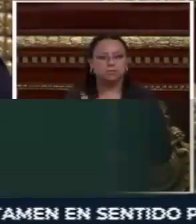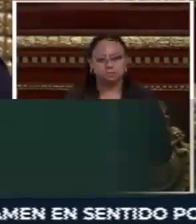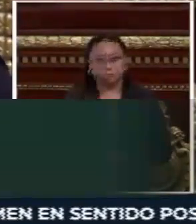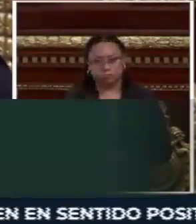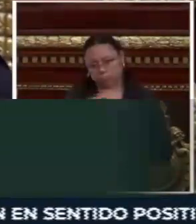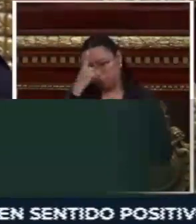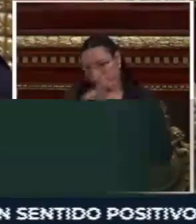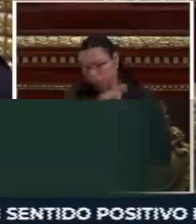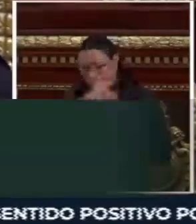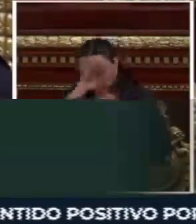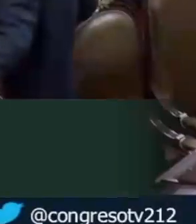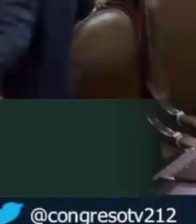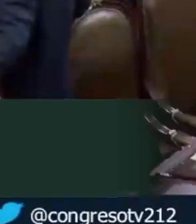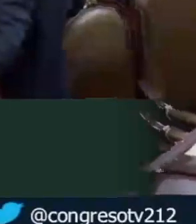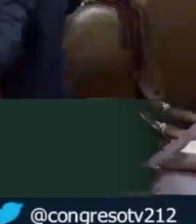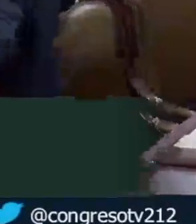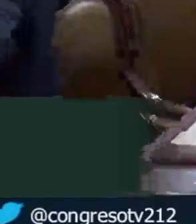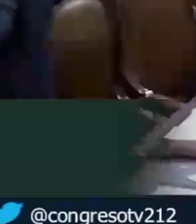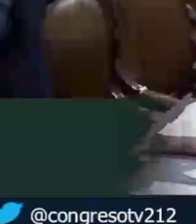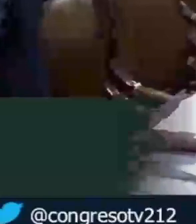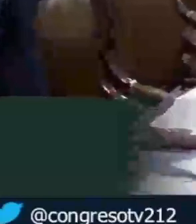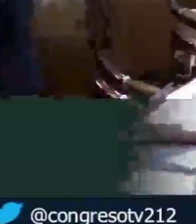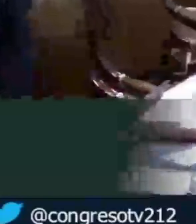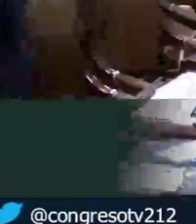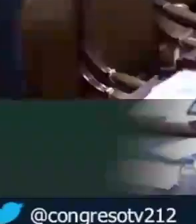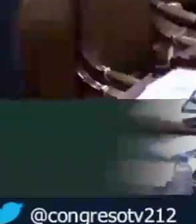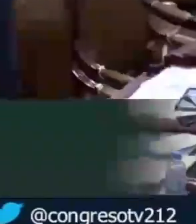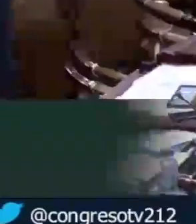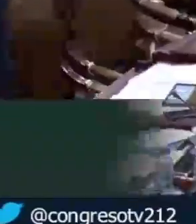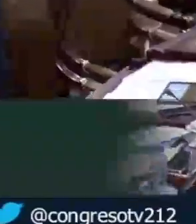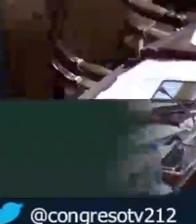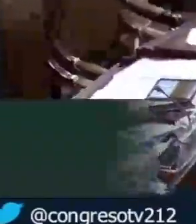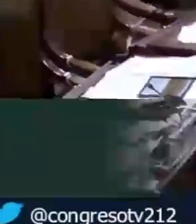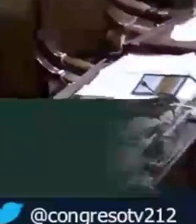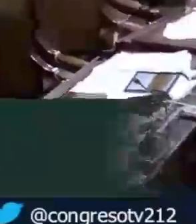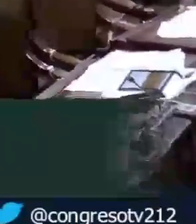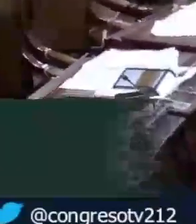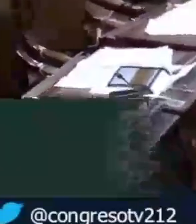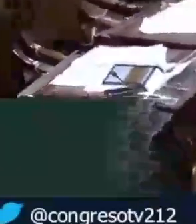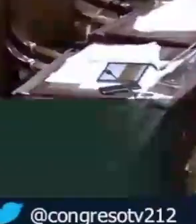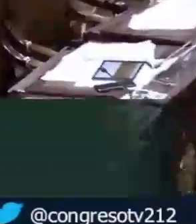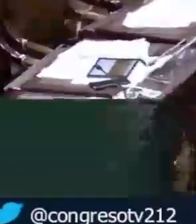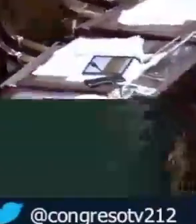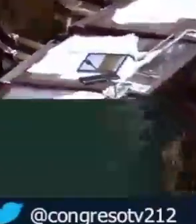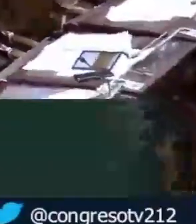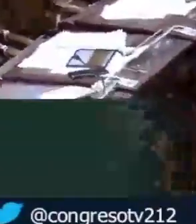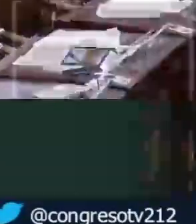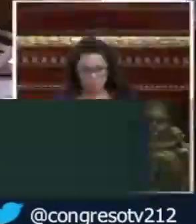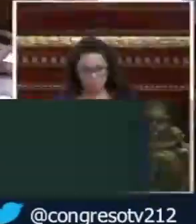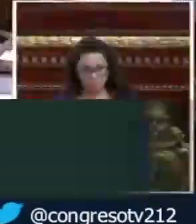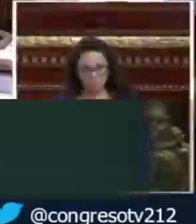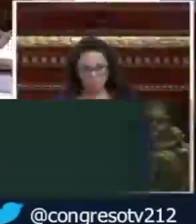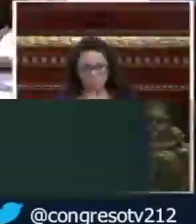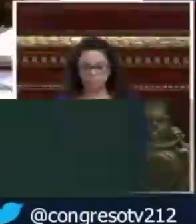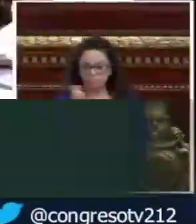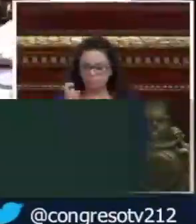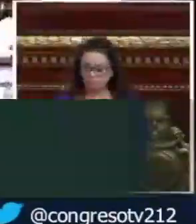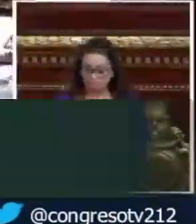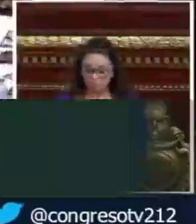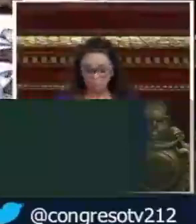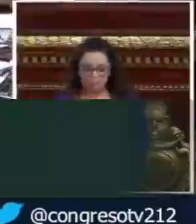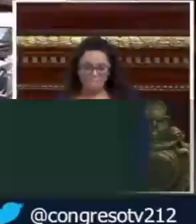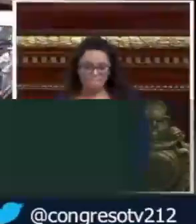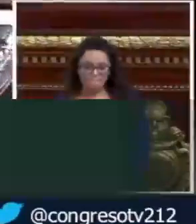Desarrollo Urbano de la capital. Finalmente, y luego de escuchar opiniones en pro y en contra, así como con controversias, y de aprobar